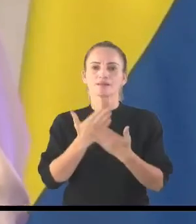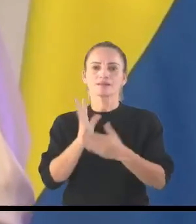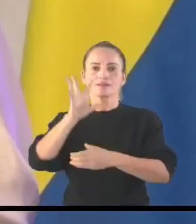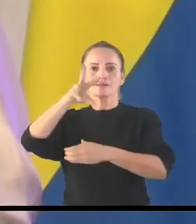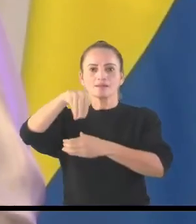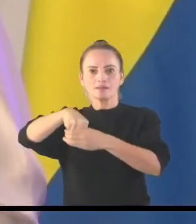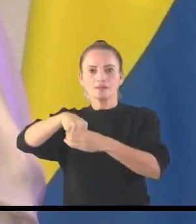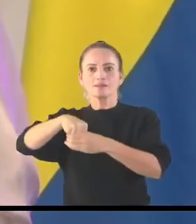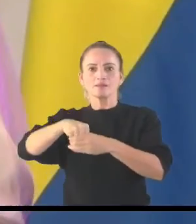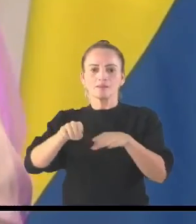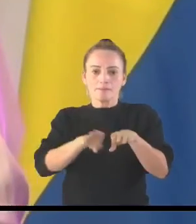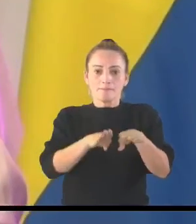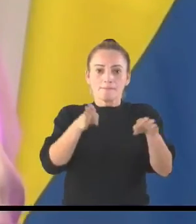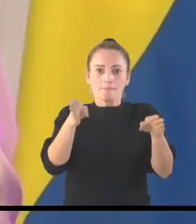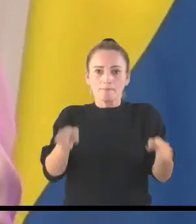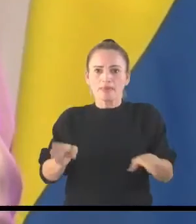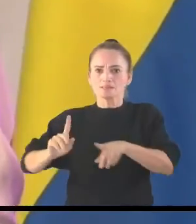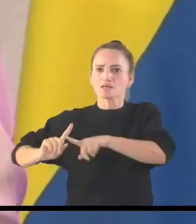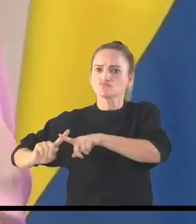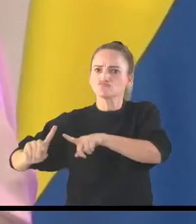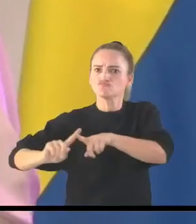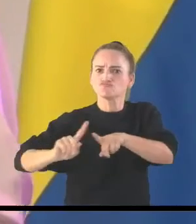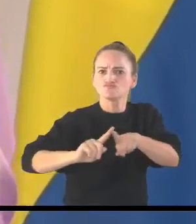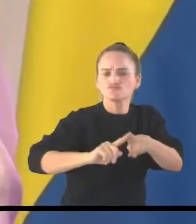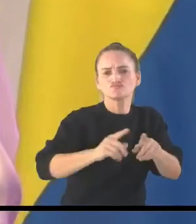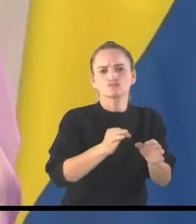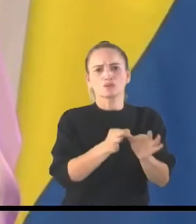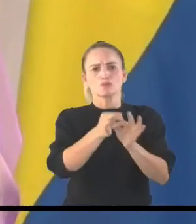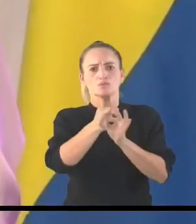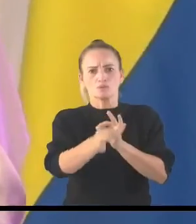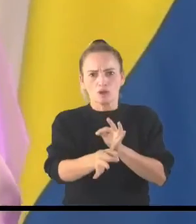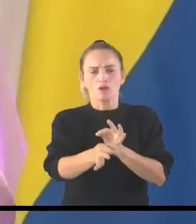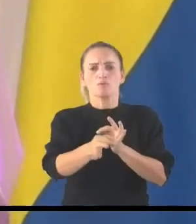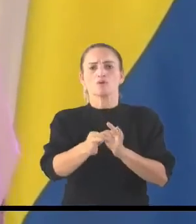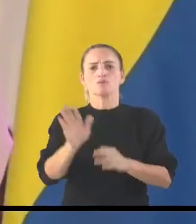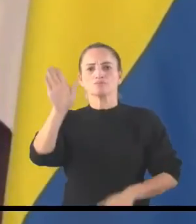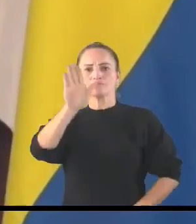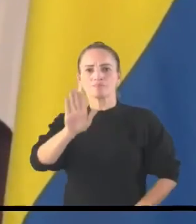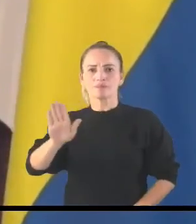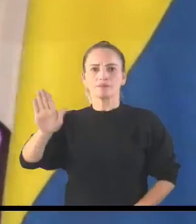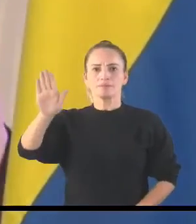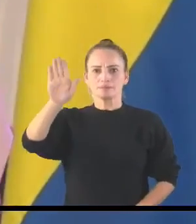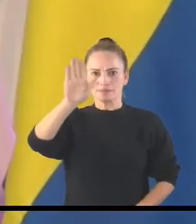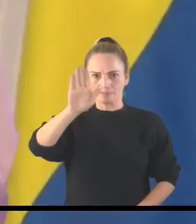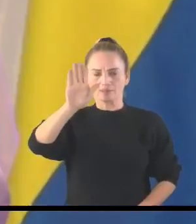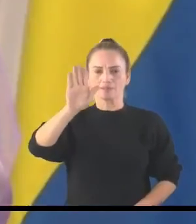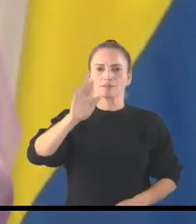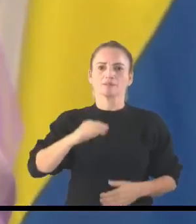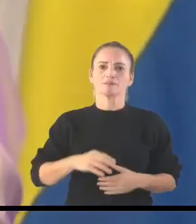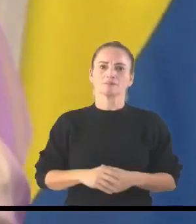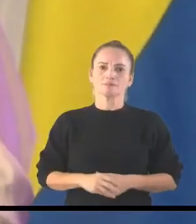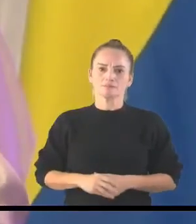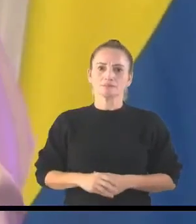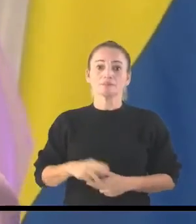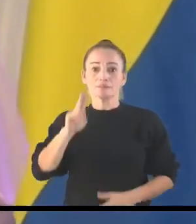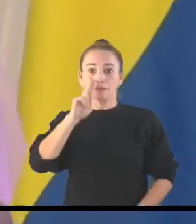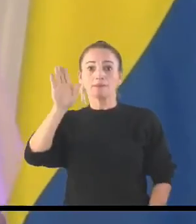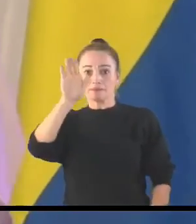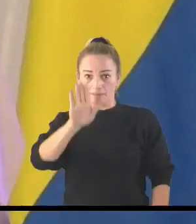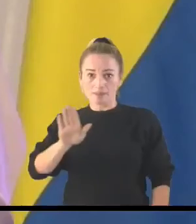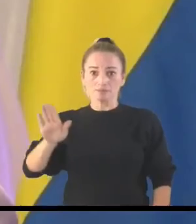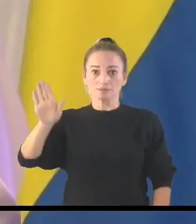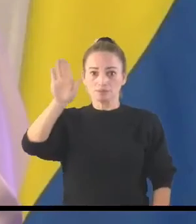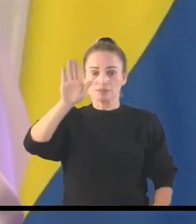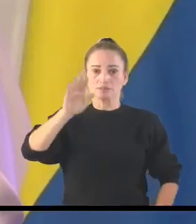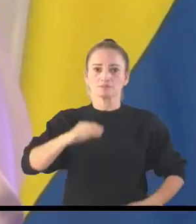integran las distintas mesas municipales, departamentales y